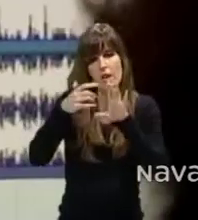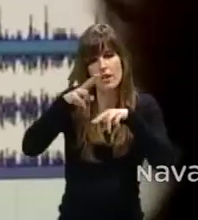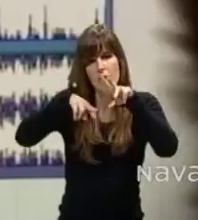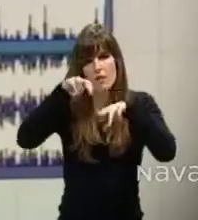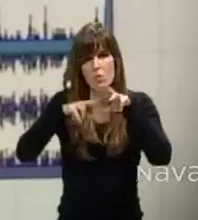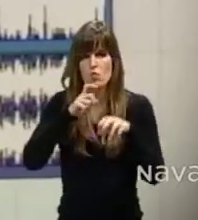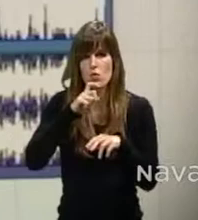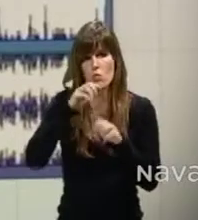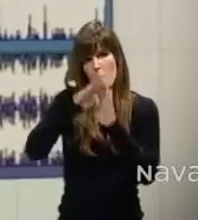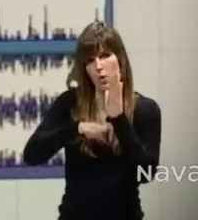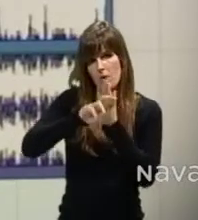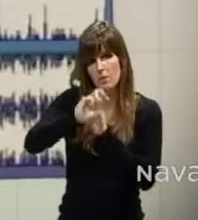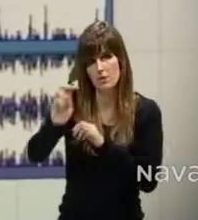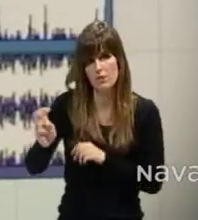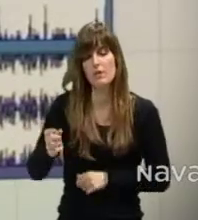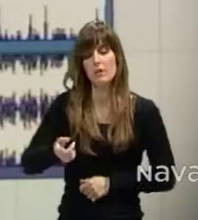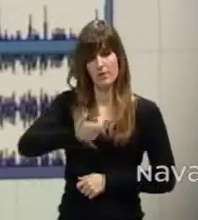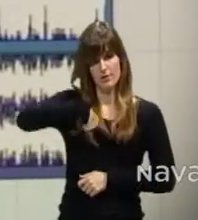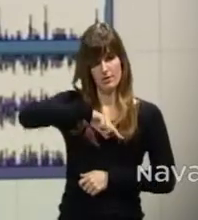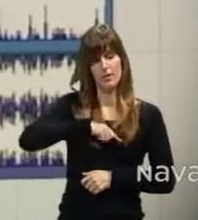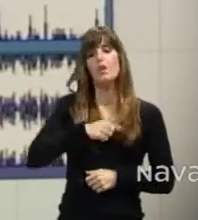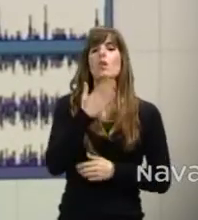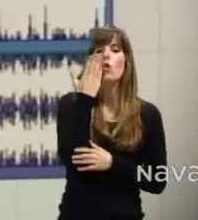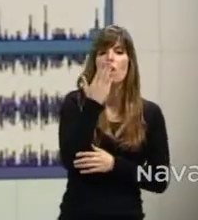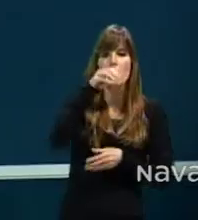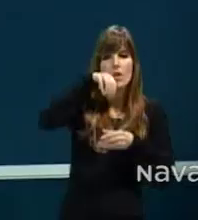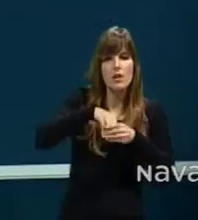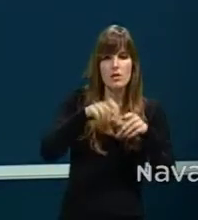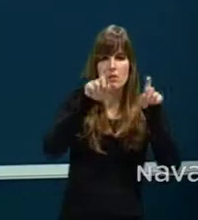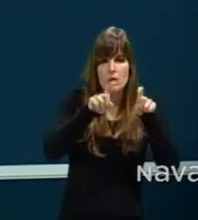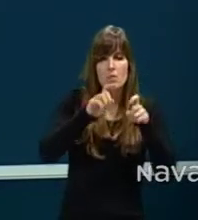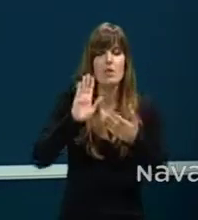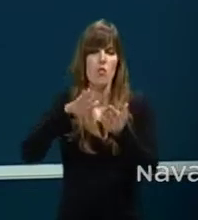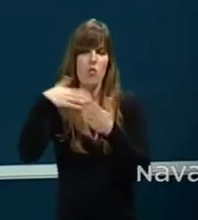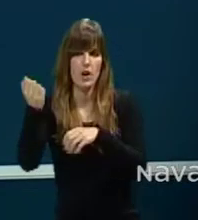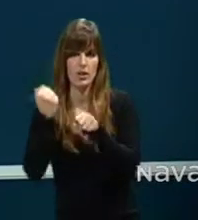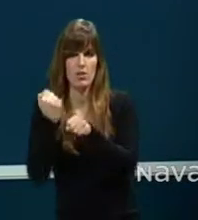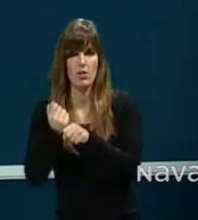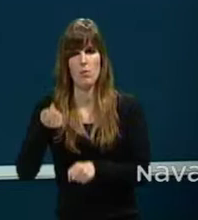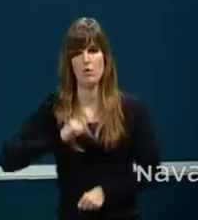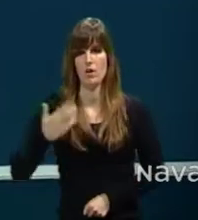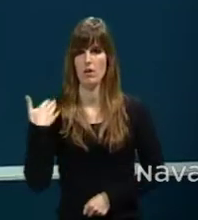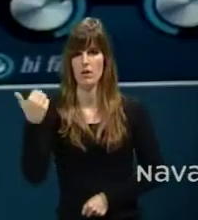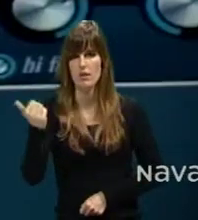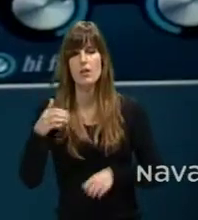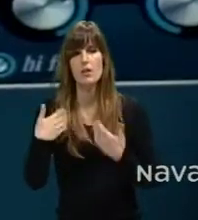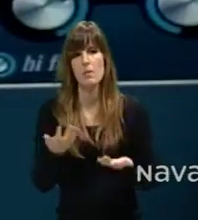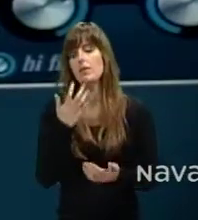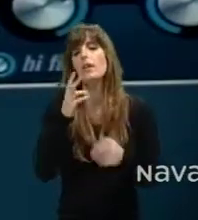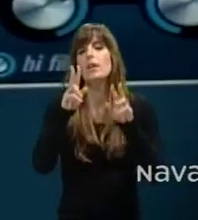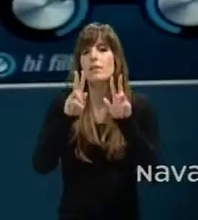Todos tenemos compatible la docencia dentro del centro y luego también realizamos trabajos profesionales relacionados con sonorización,